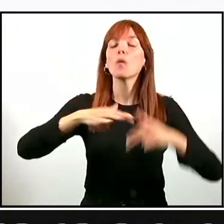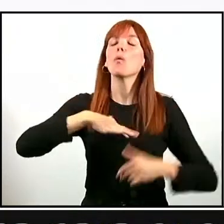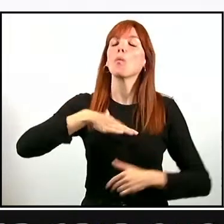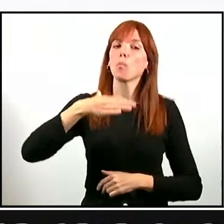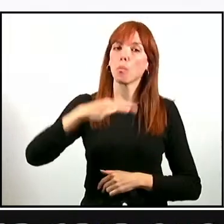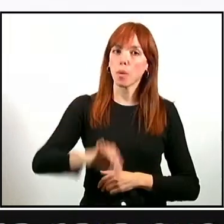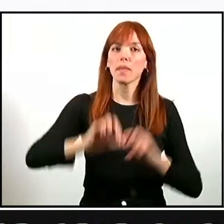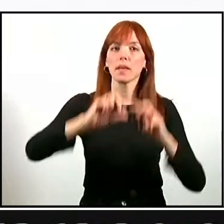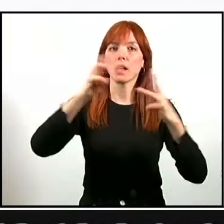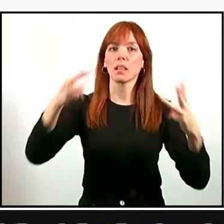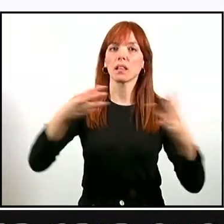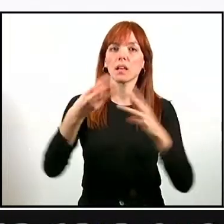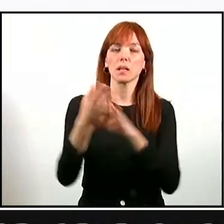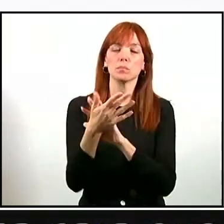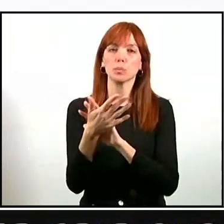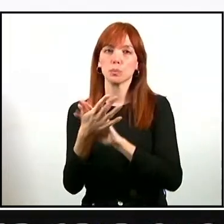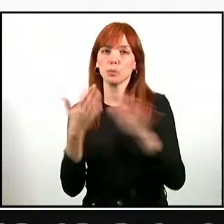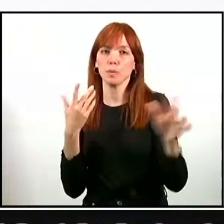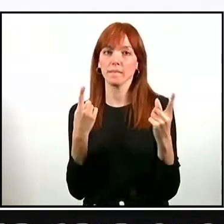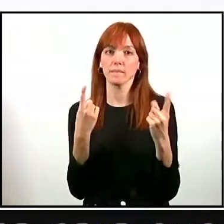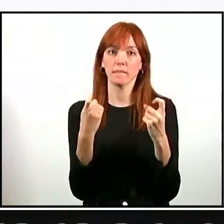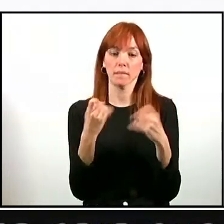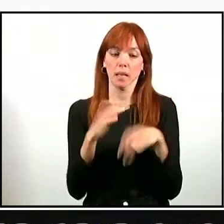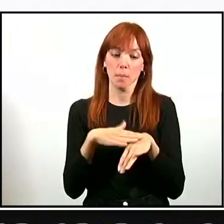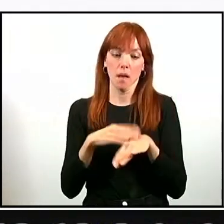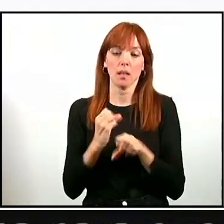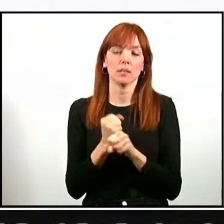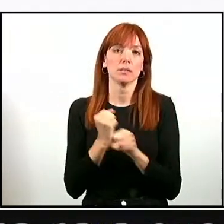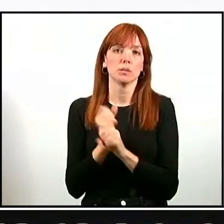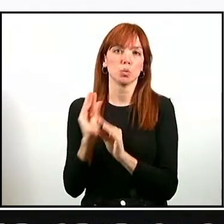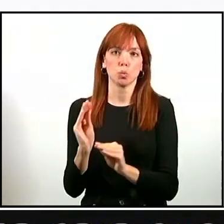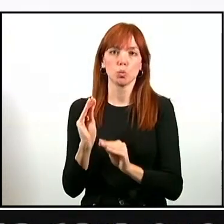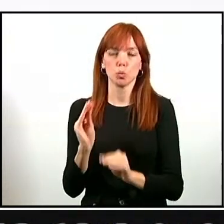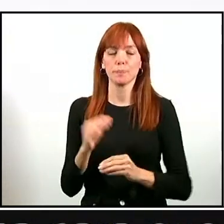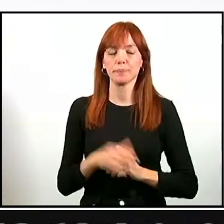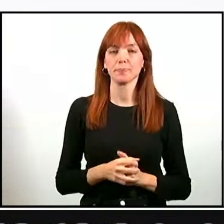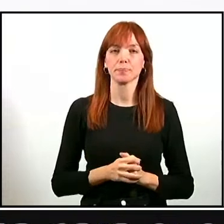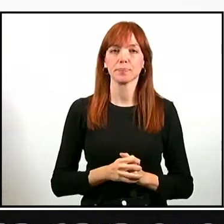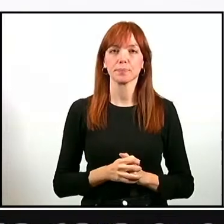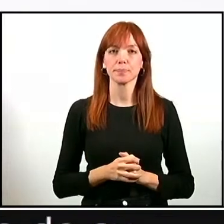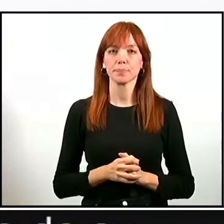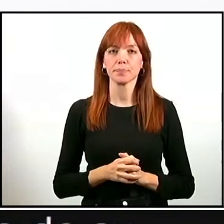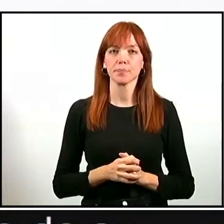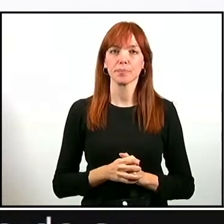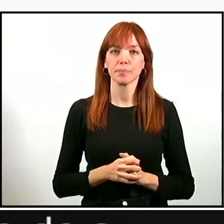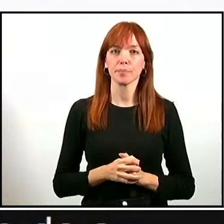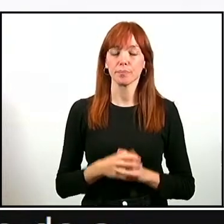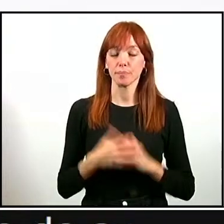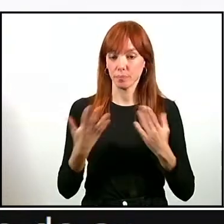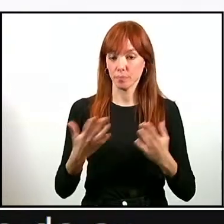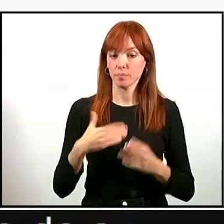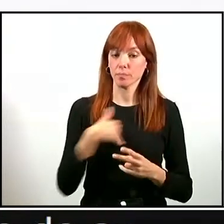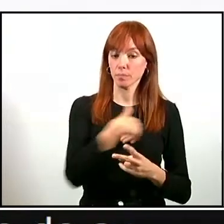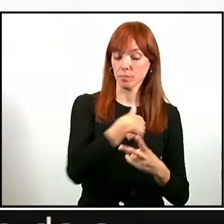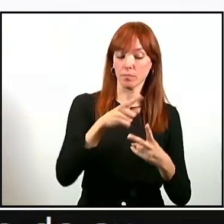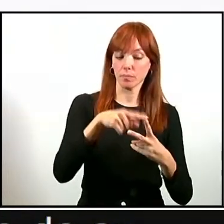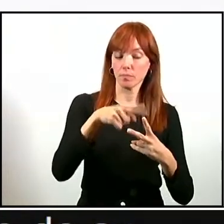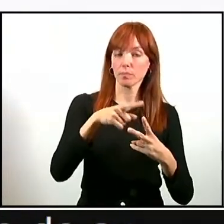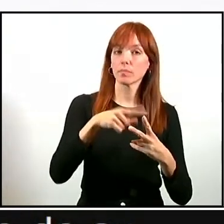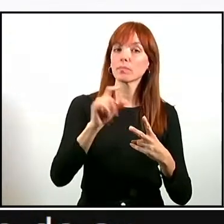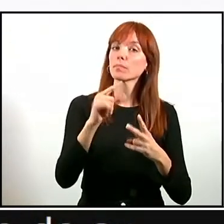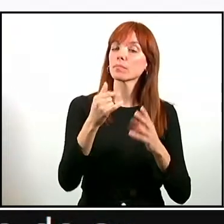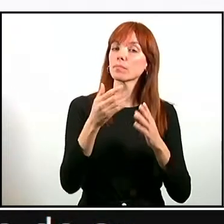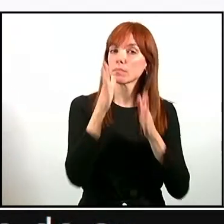banda ancha que se requiere para el ejercicio de su actividad. Como digo, por un lado habrá una